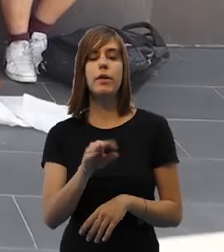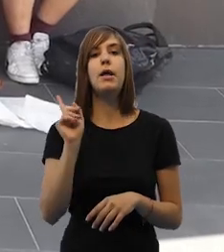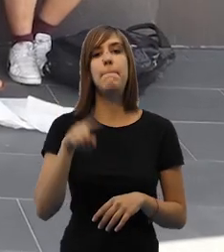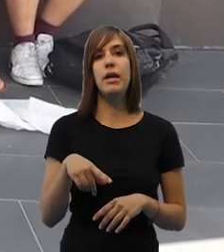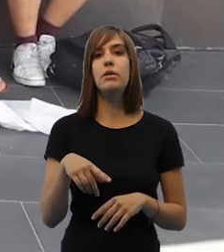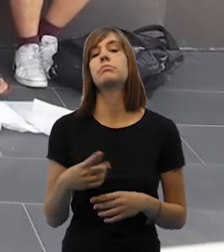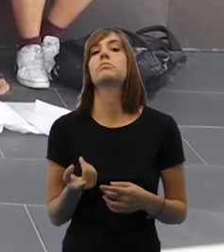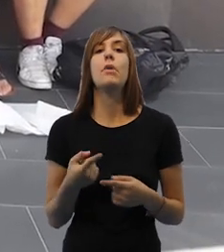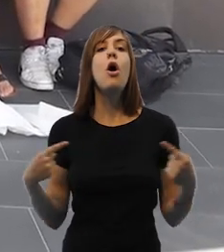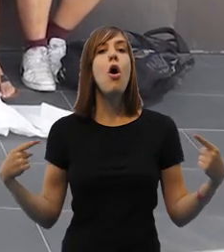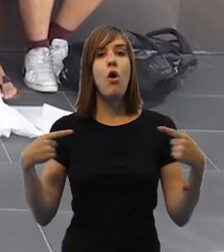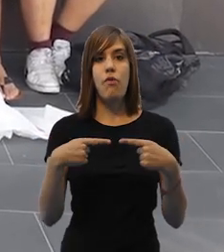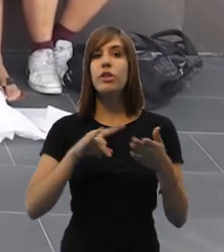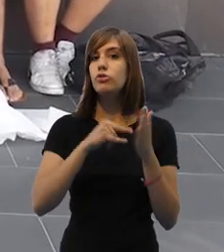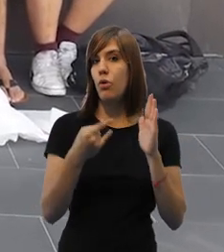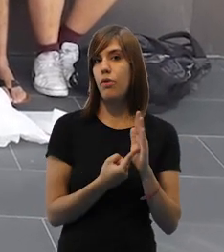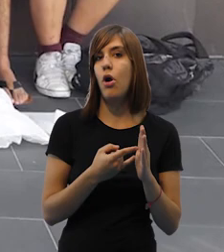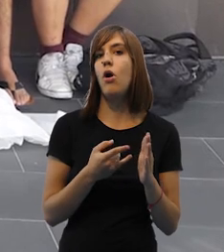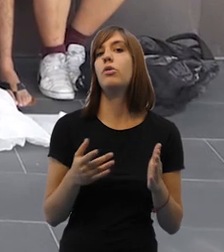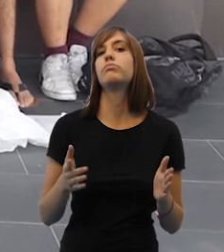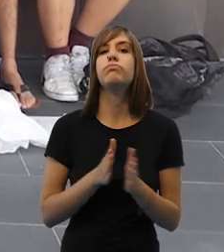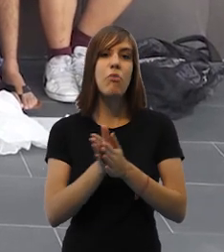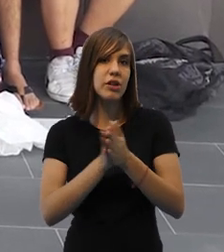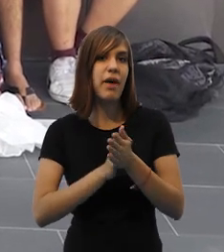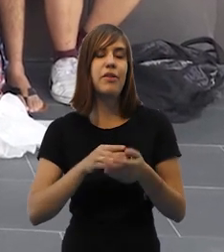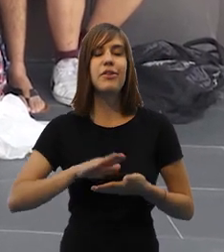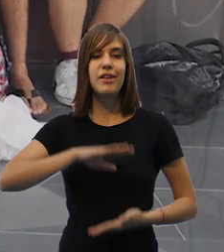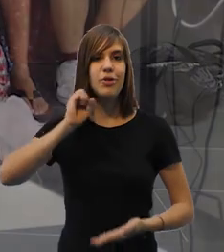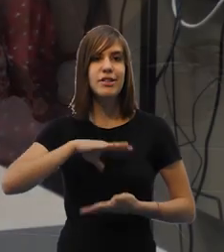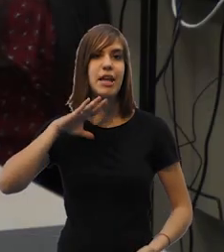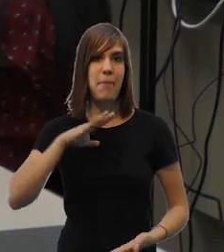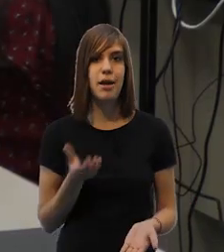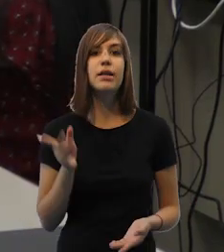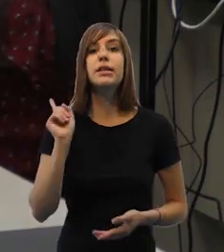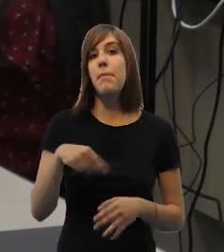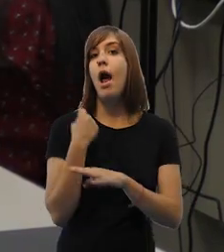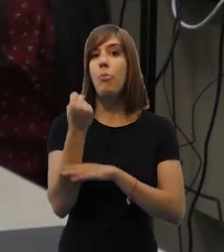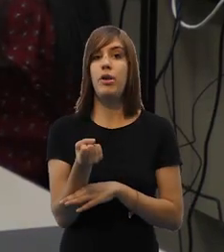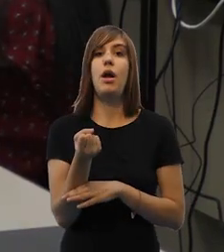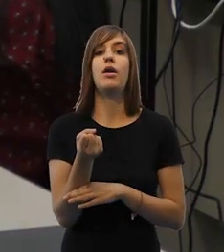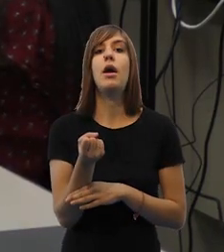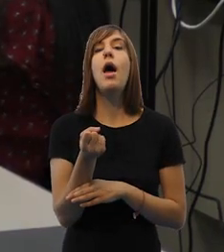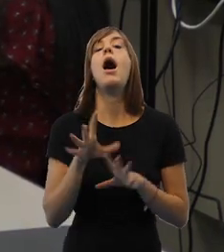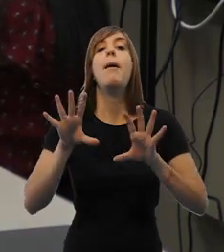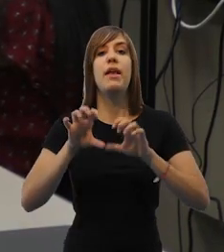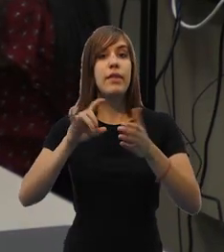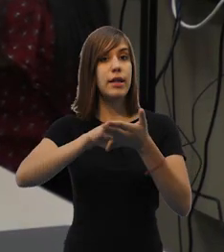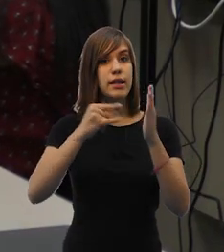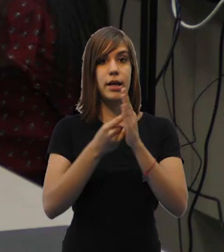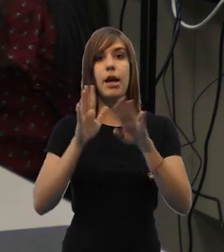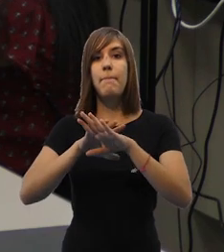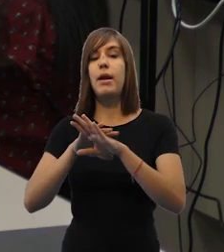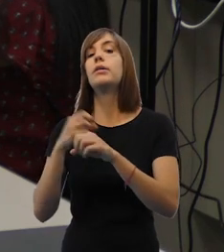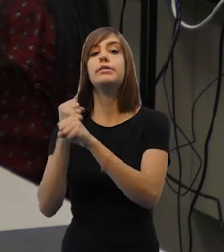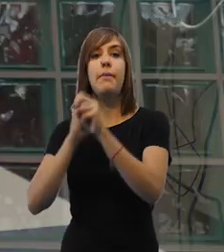Afronten posibles conflictos, motivación, autoestima. Apoyaremos además el aprendizaje de técnicas en la búsqueda activa de empleo,